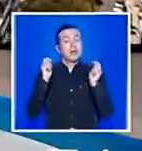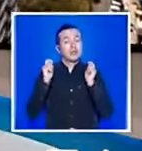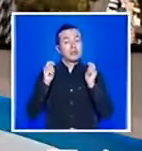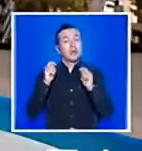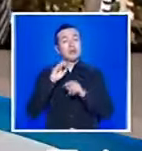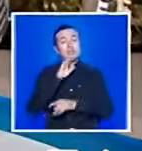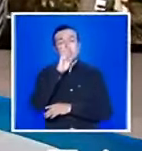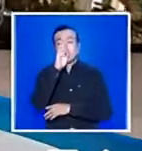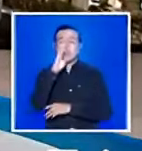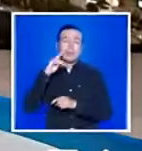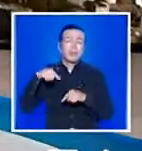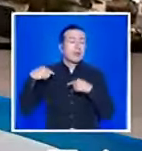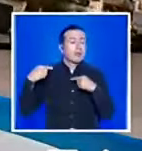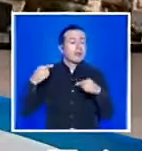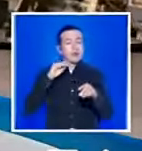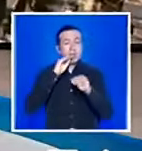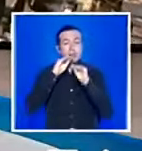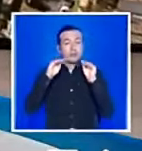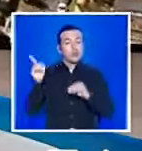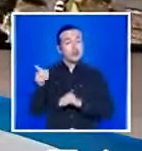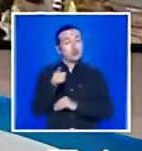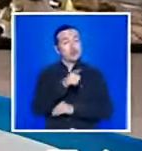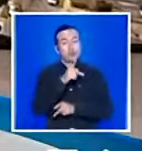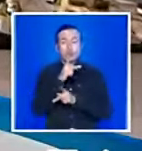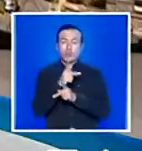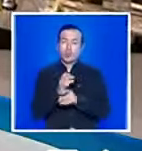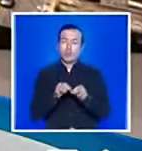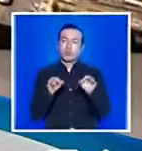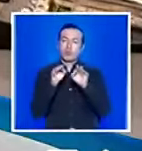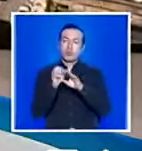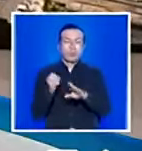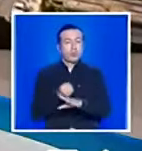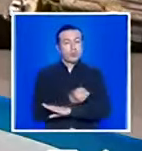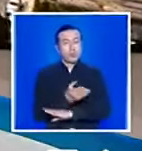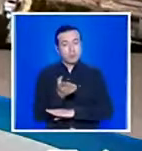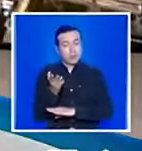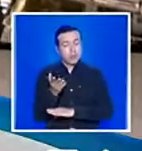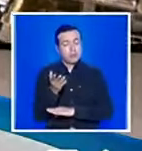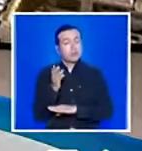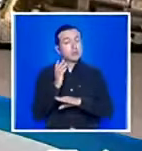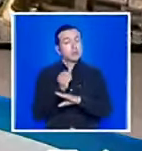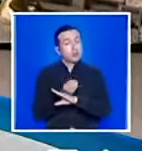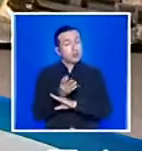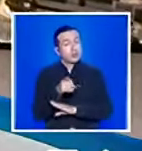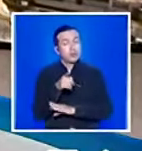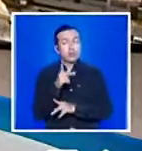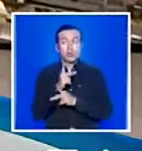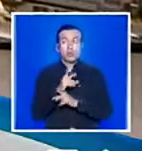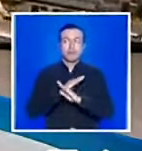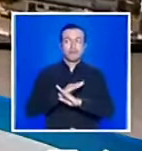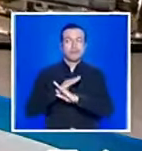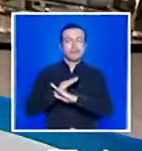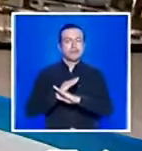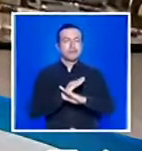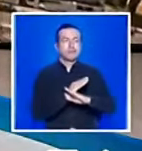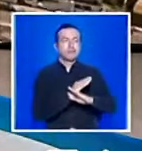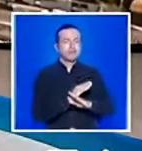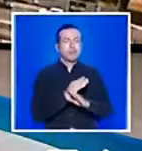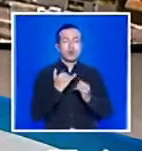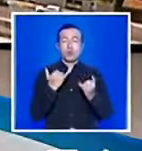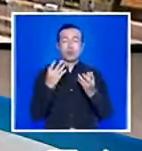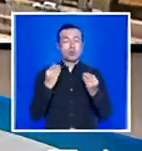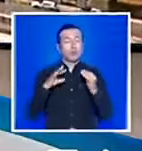énfasis día a día, vecino, para que usted pueda tener estas recomendaciones presentes y así evitar ser víctima de la delincuencia que nos merodea